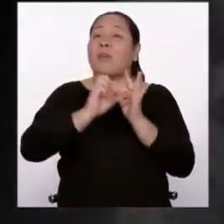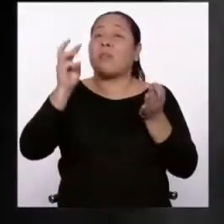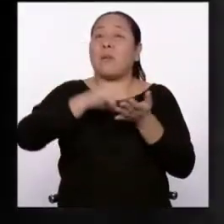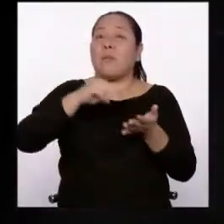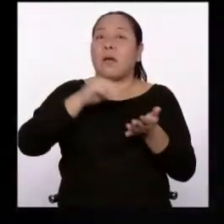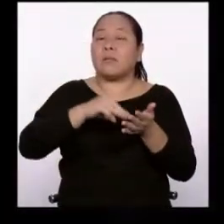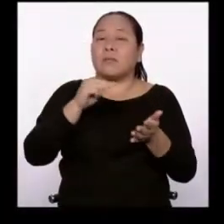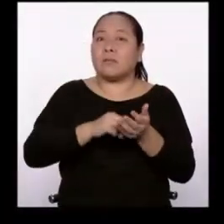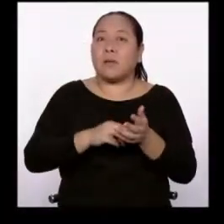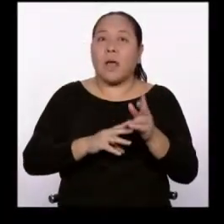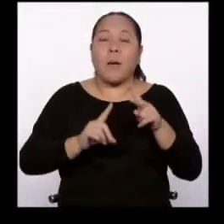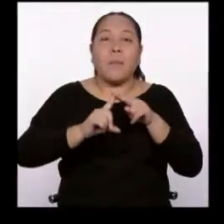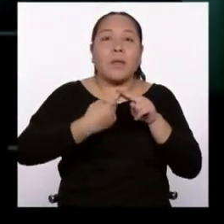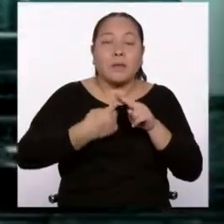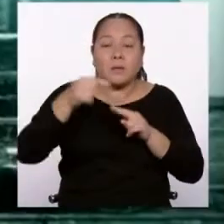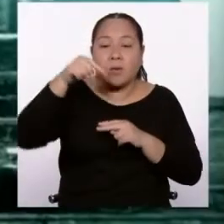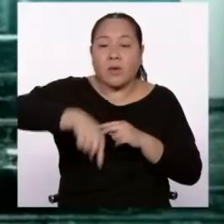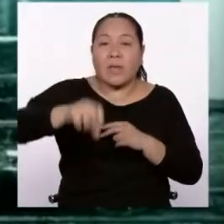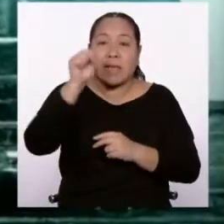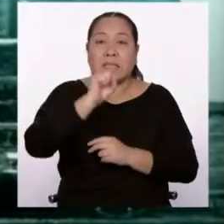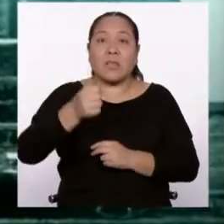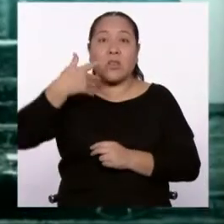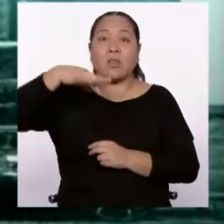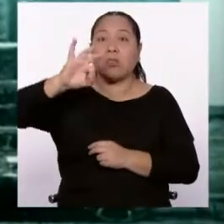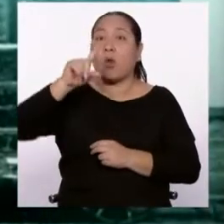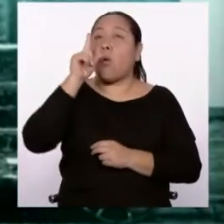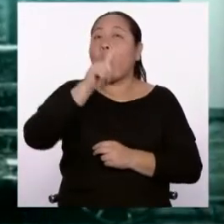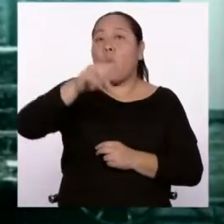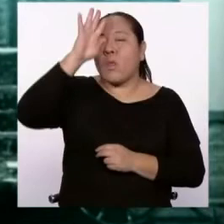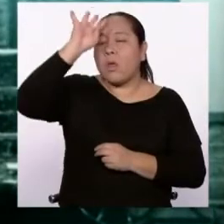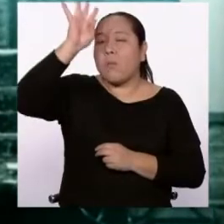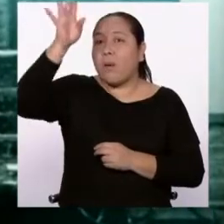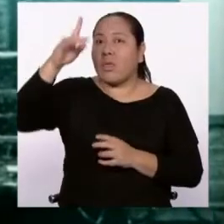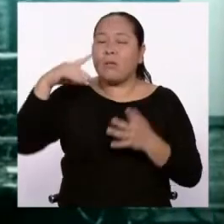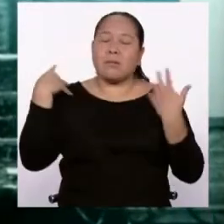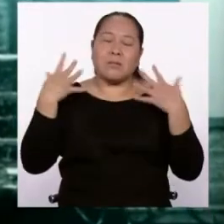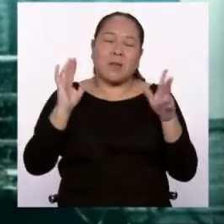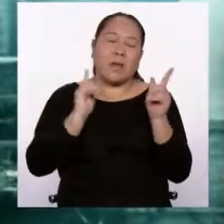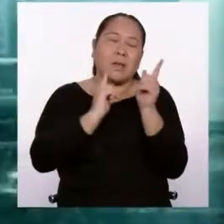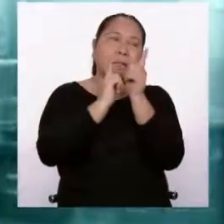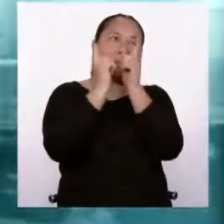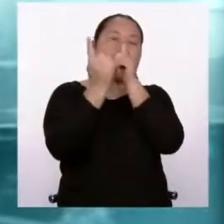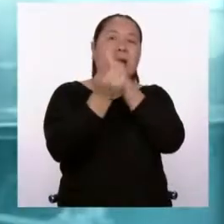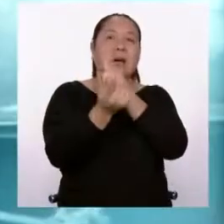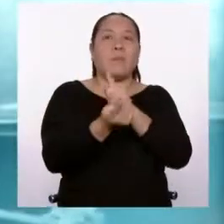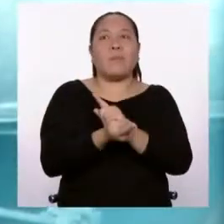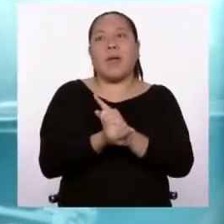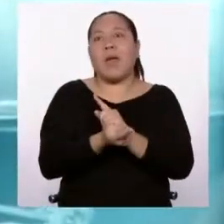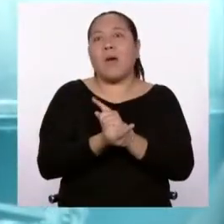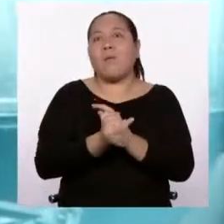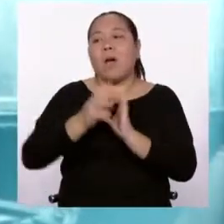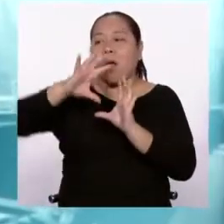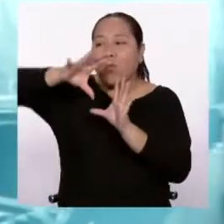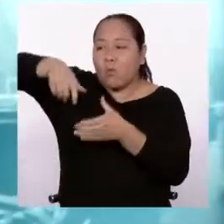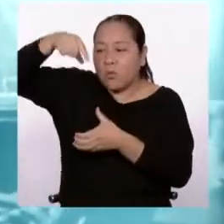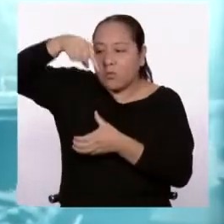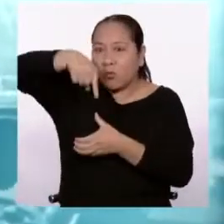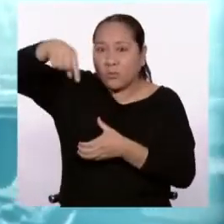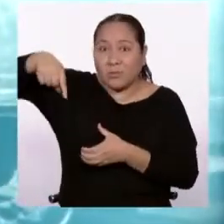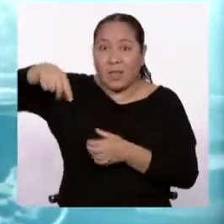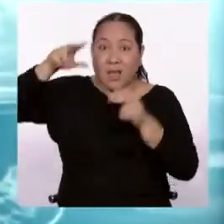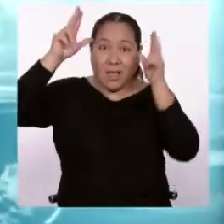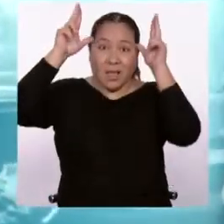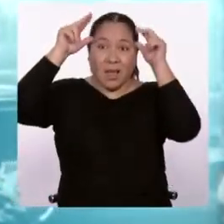del siglo XIX. Un invento estaba cambiando el mundo: el caballo de hierro, es